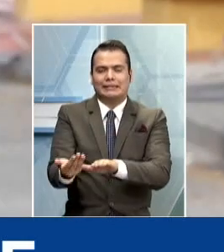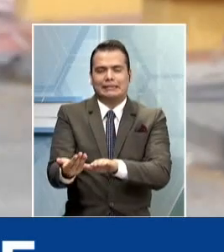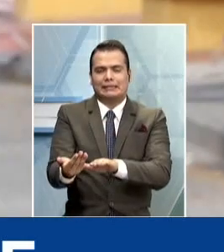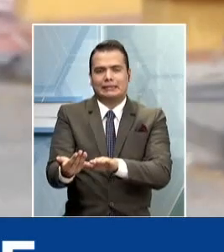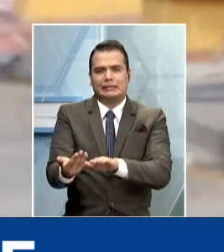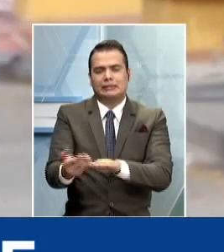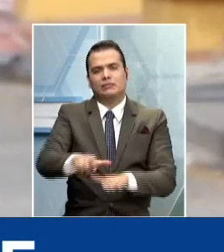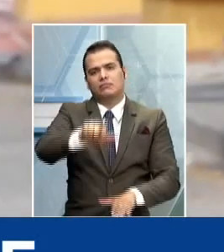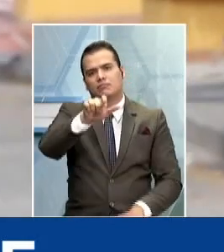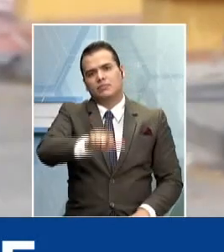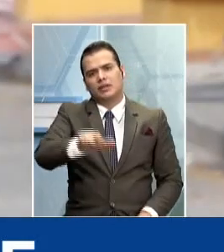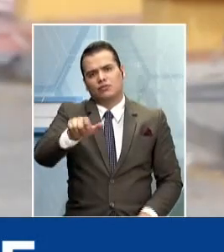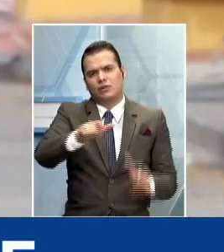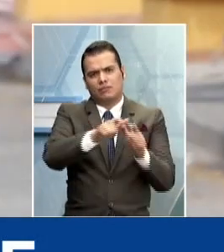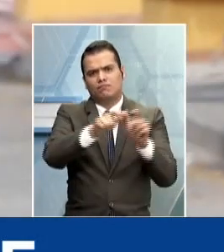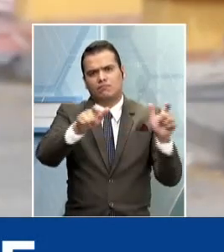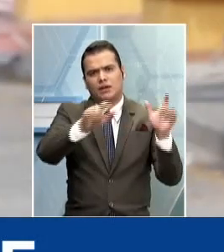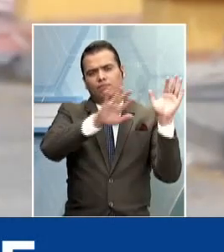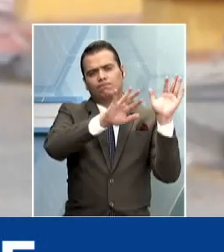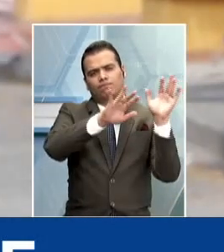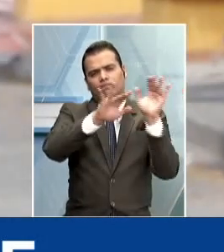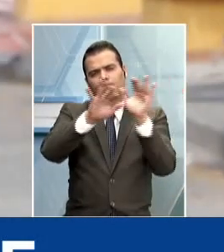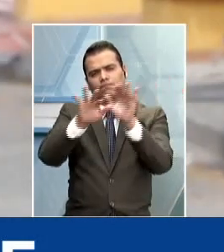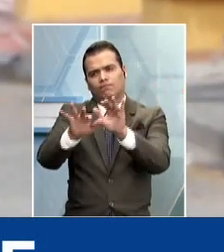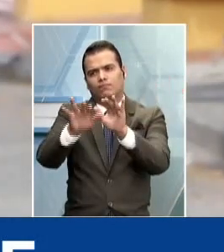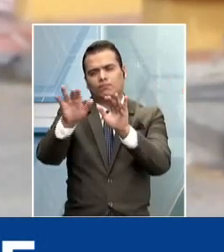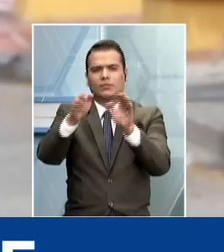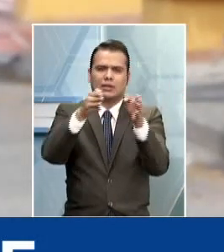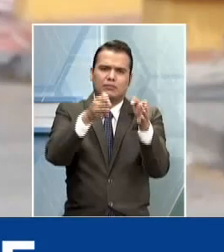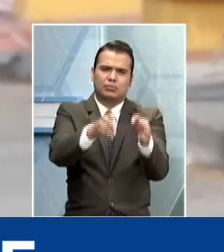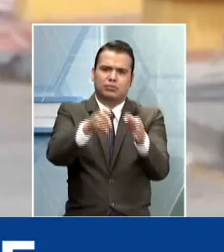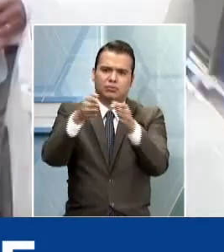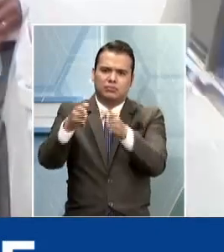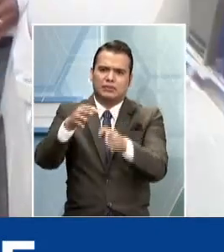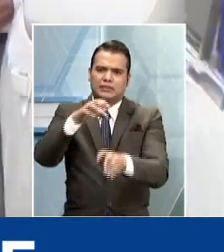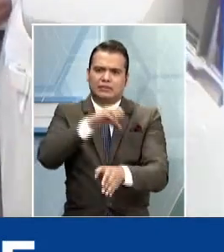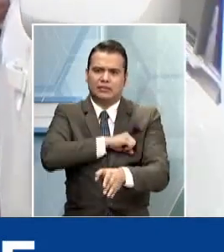los ciudadanos acompañaron a los familiares de las víctimas en esta dura despedida.